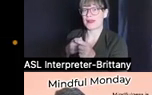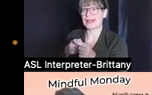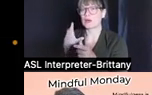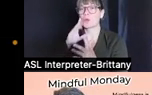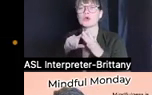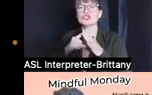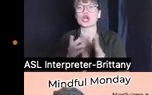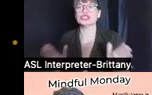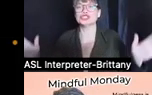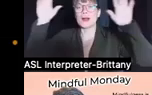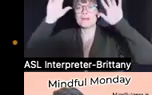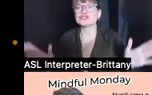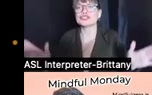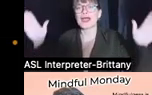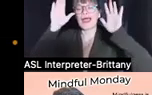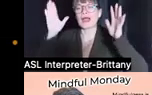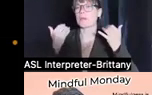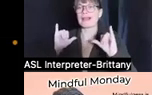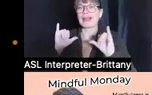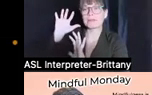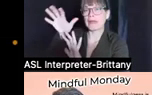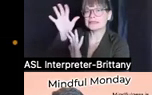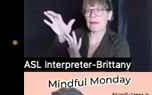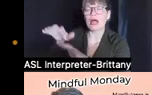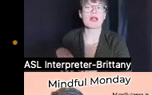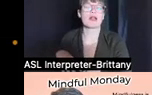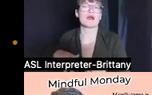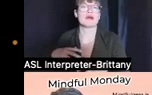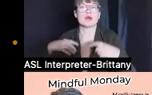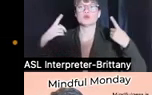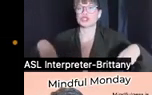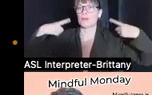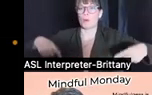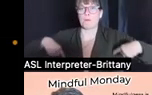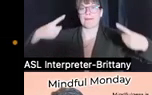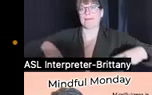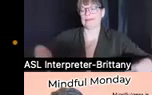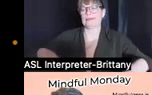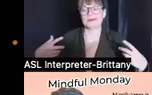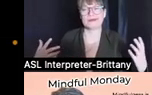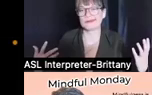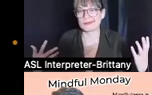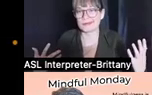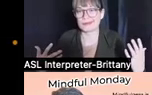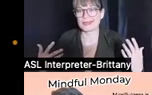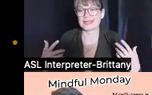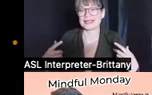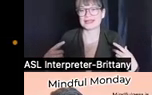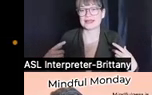correr, van a ser... empezar a jugar baloncesto o brincando la cuerda en la